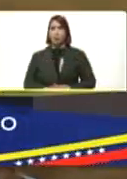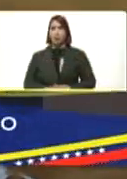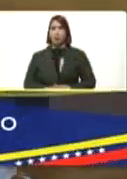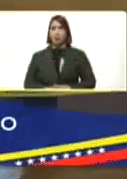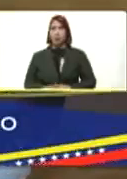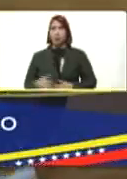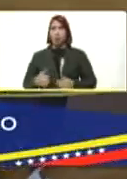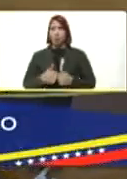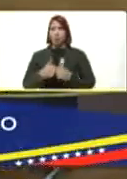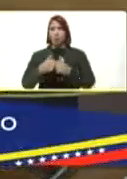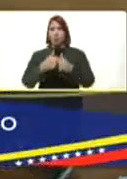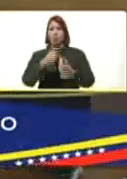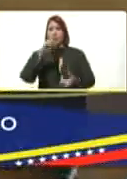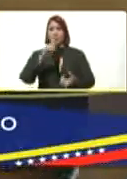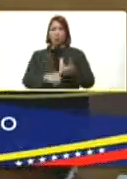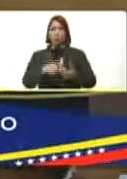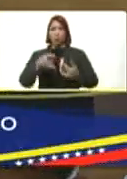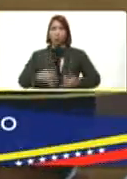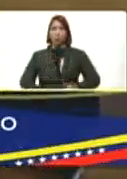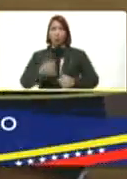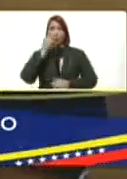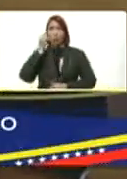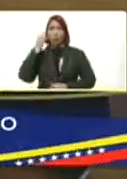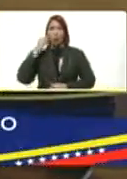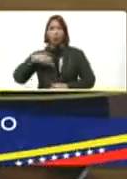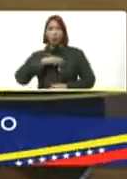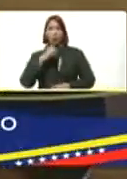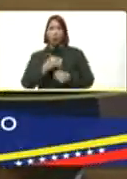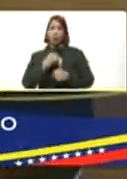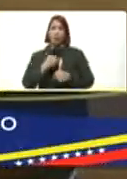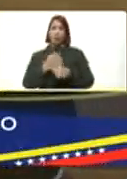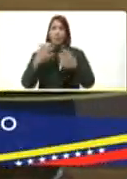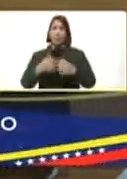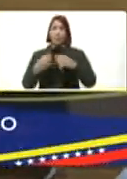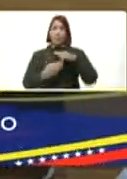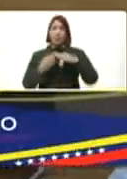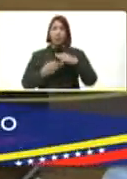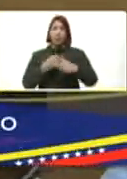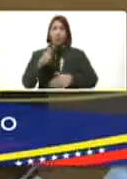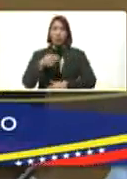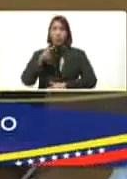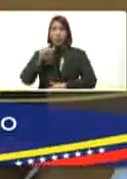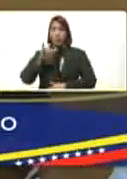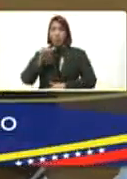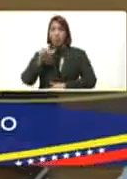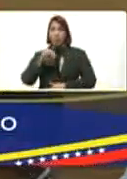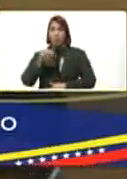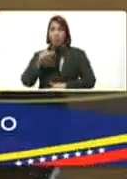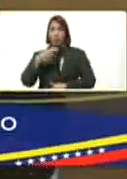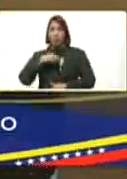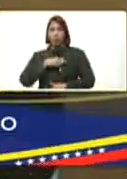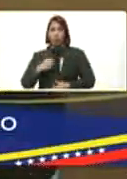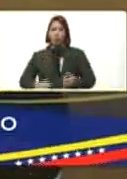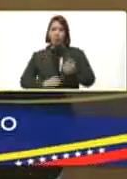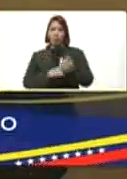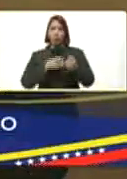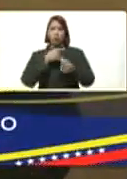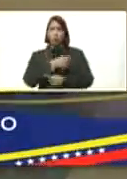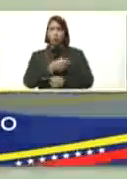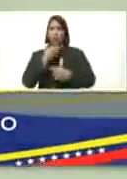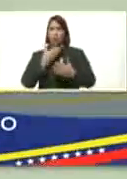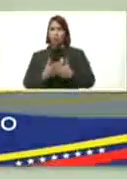en compañía de mi esposo y mis hijos. Somos trabajadores de las empresas básicas de Guayana. Estamos con usted agradecidos desde lo